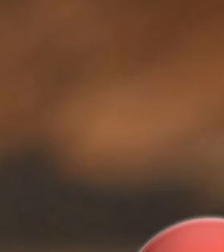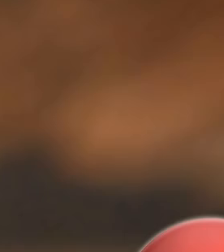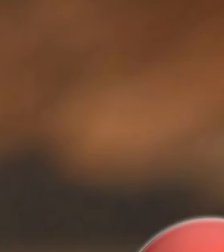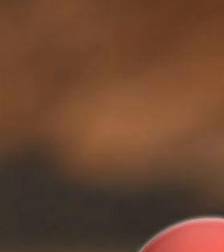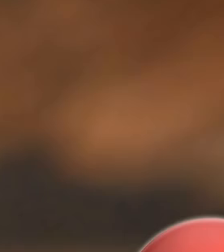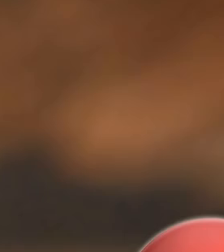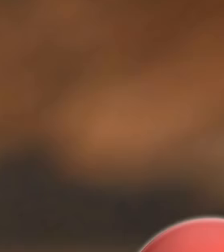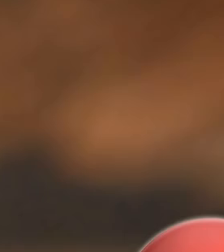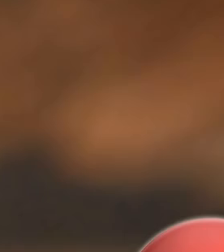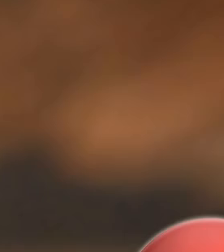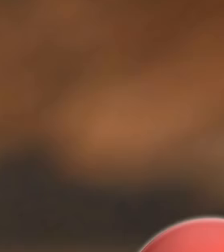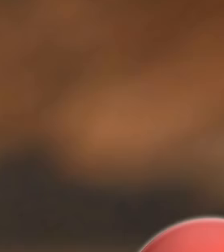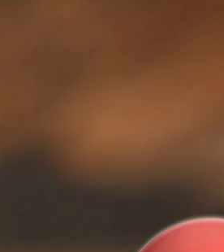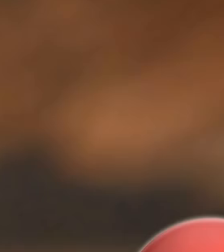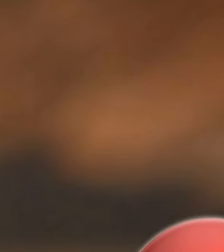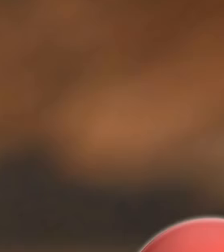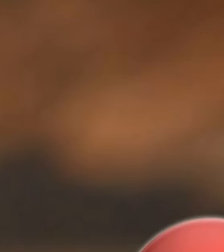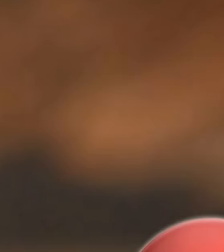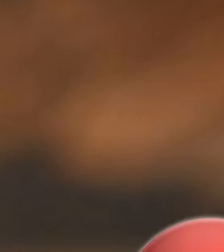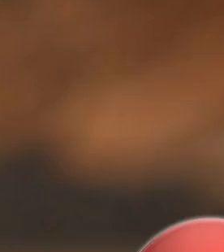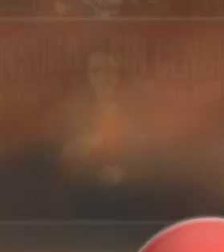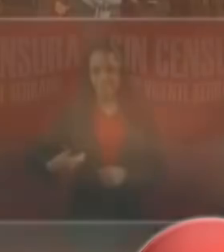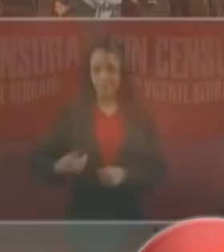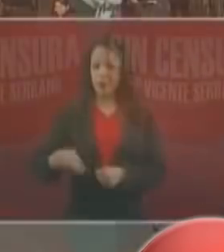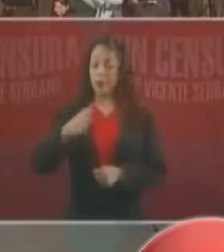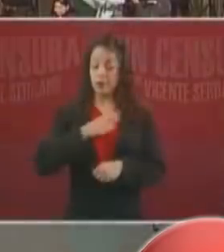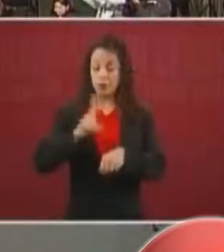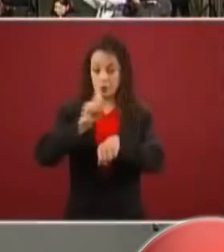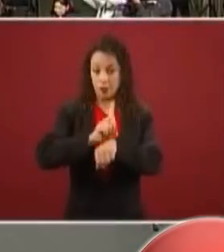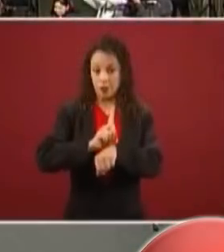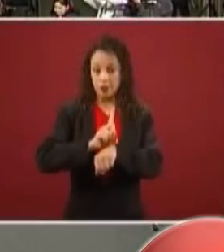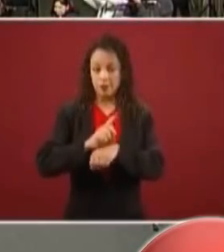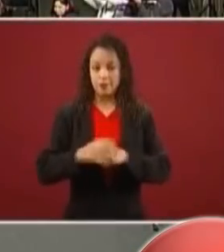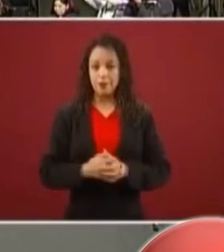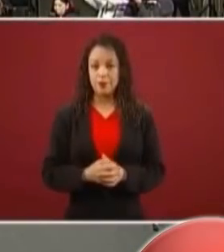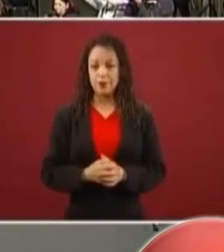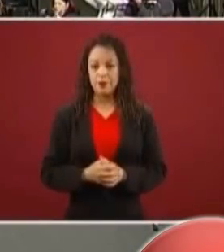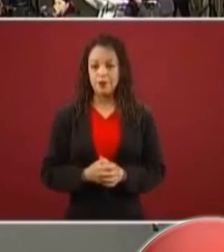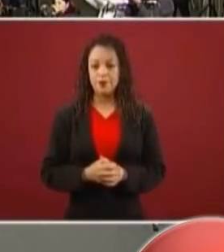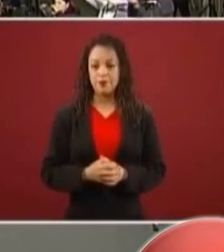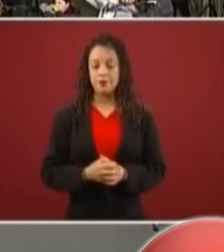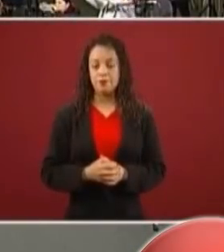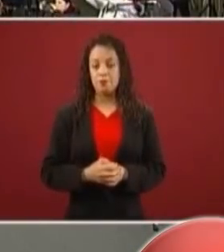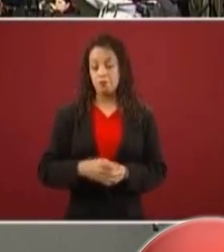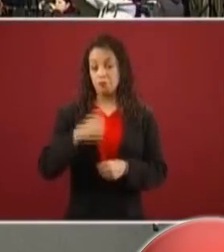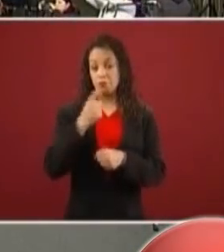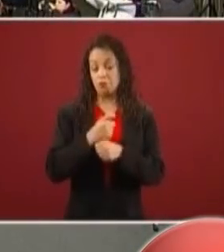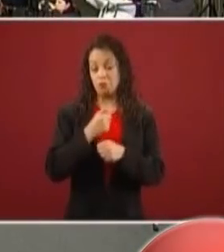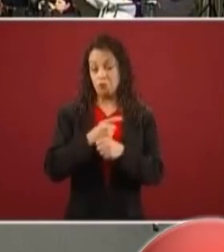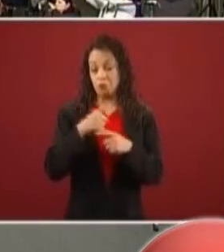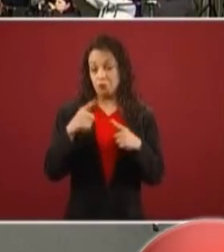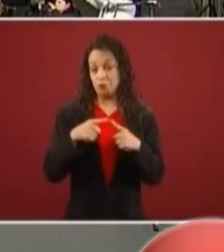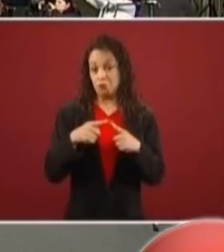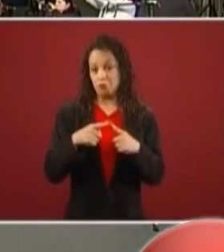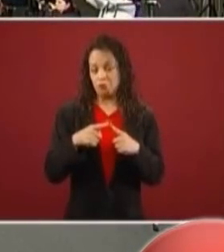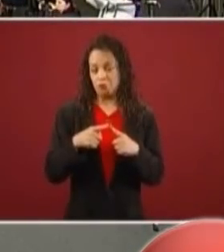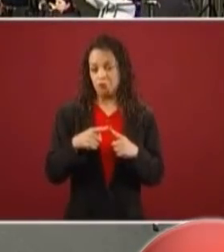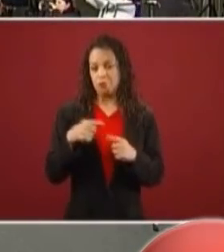escuche. Gracias, presidente. Muy buenos días. En primer término, quiero